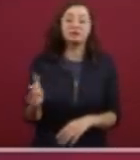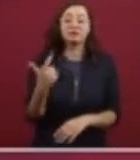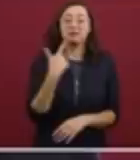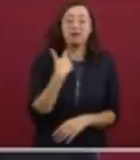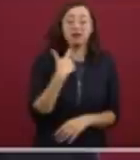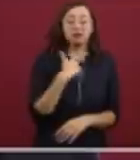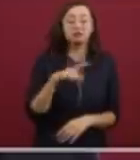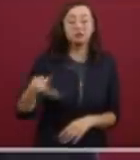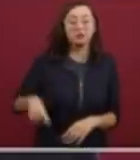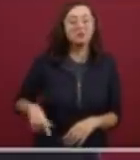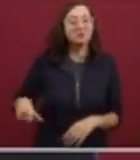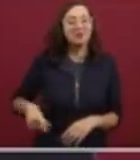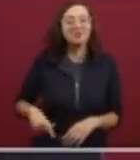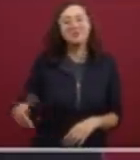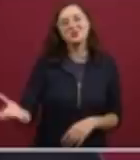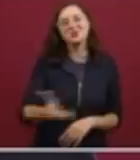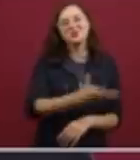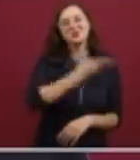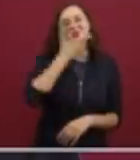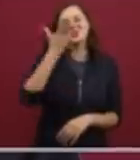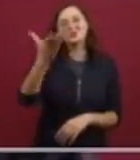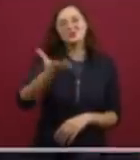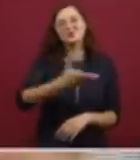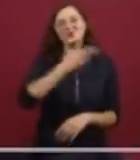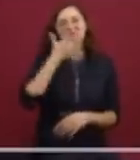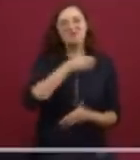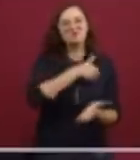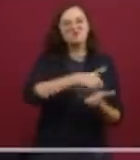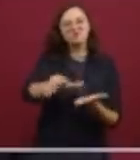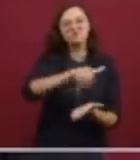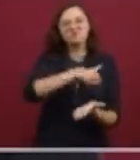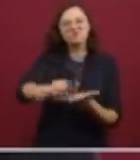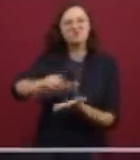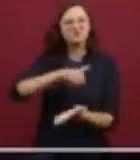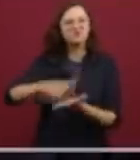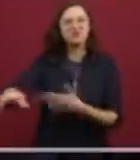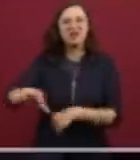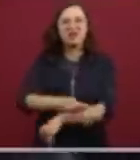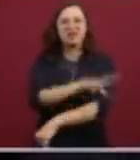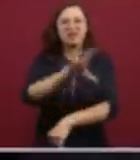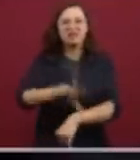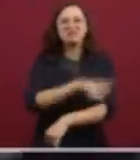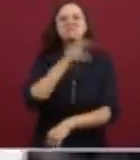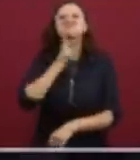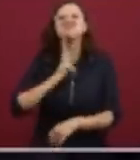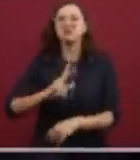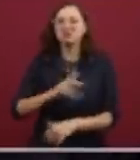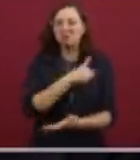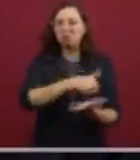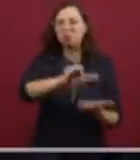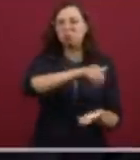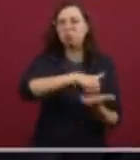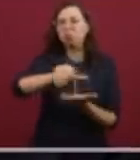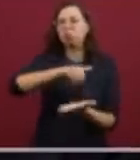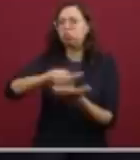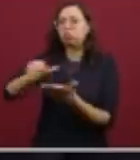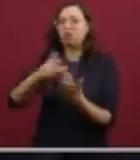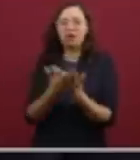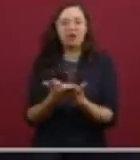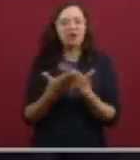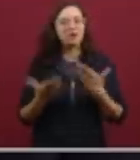masivos a trabajadores electricistas, trabajadores petroleros, no.